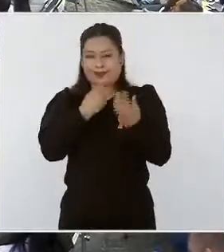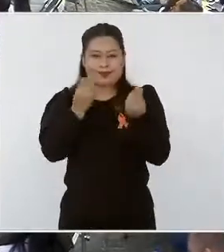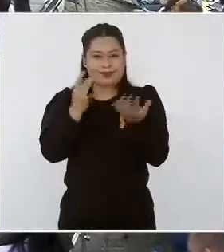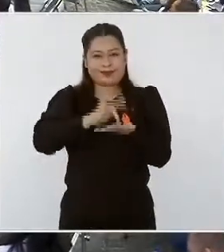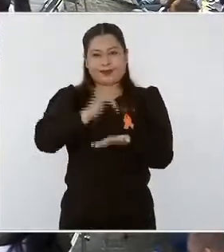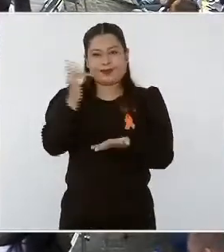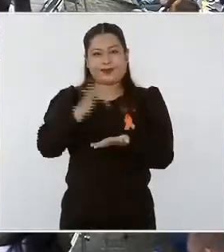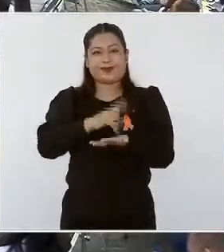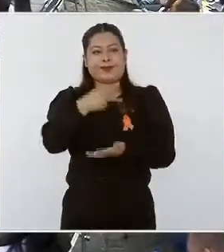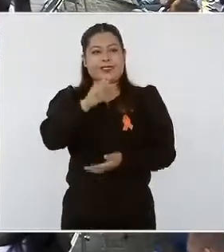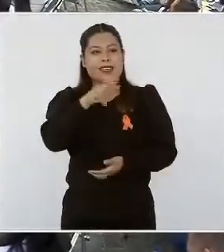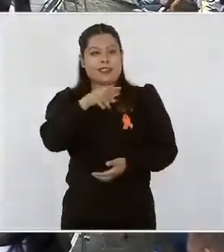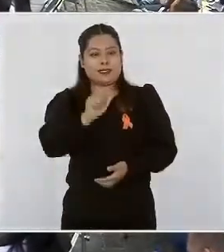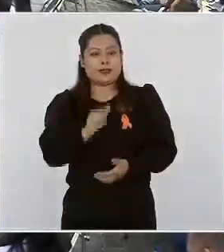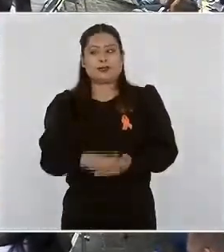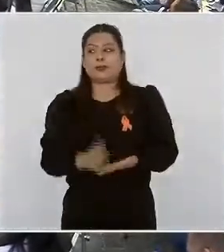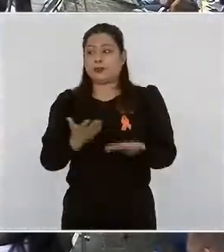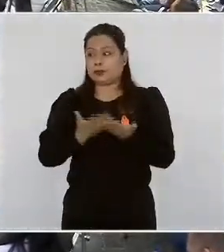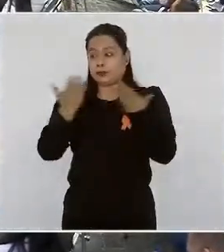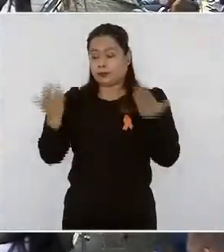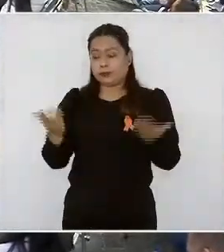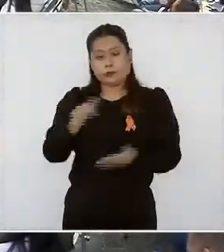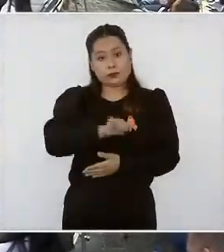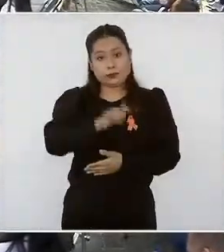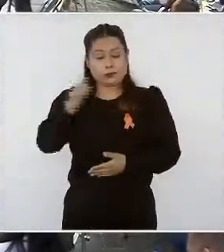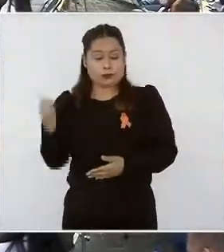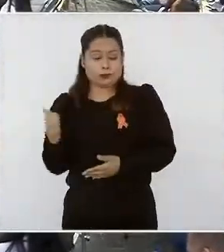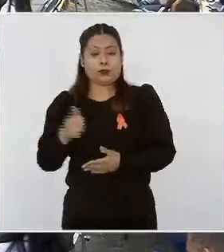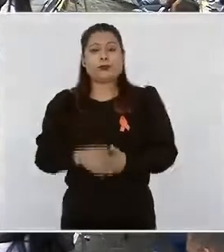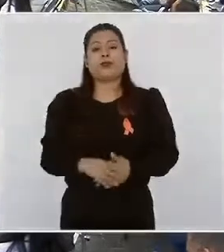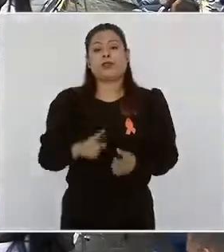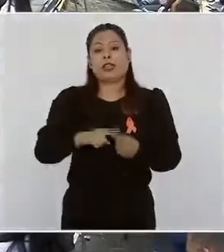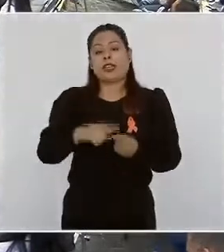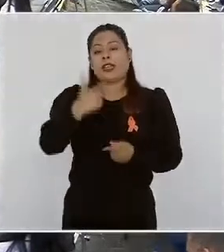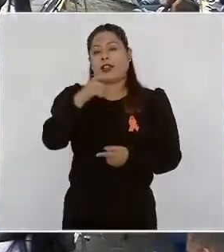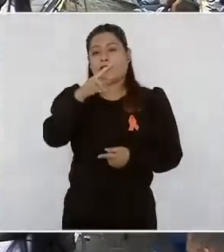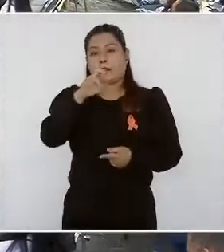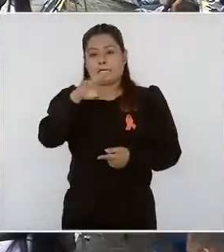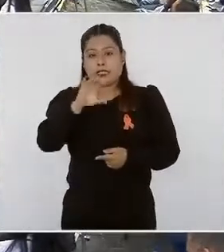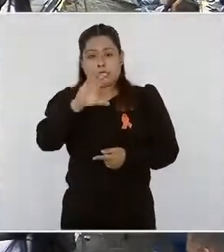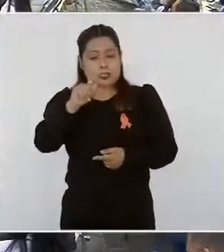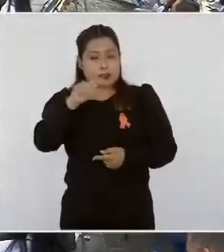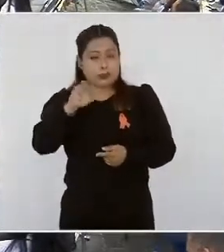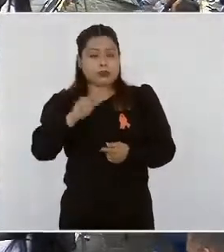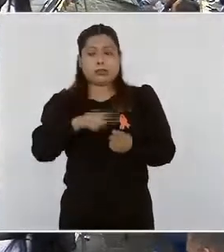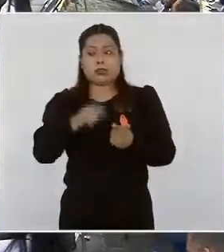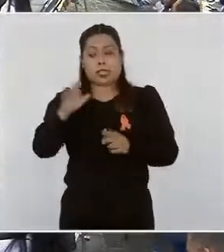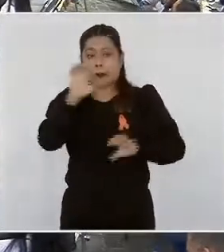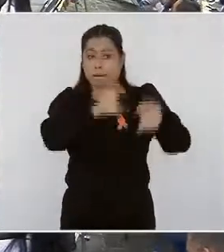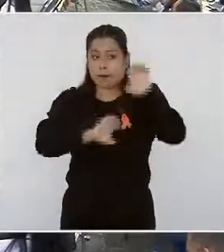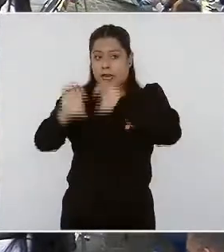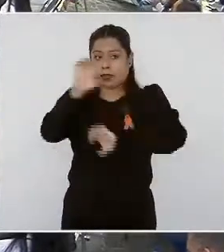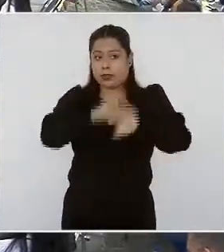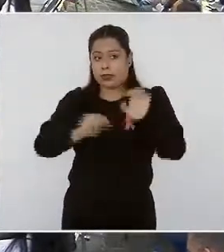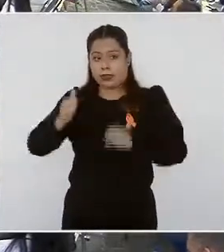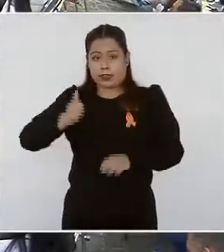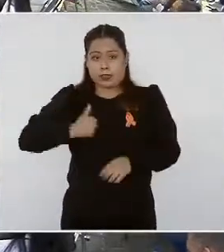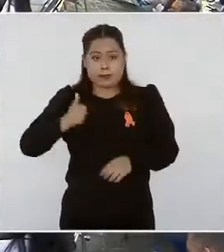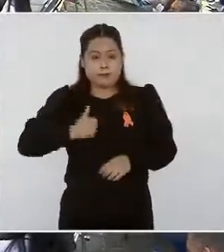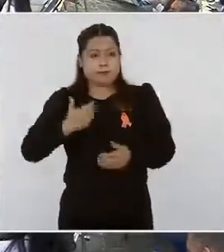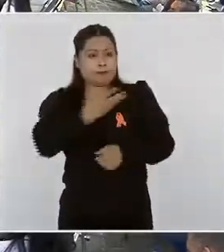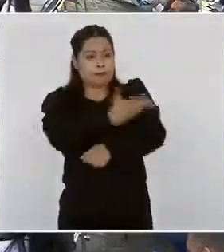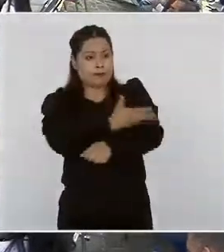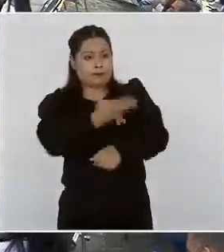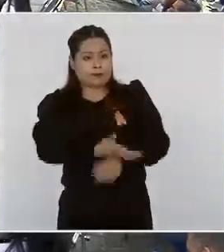Muchas gracias, Karina. Escuchemos ahora a Graham C. Clark, que es el embajador de Canadá y que está con nosotros